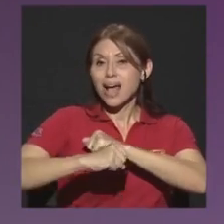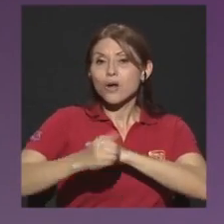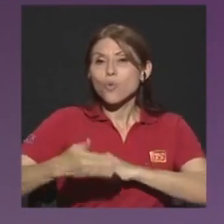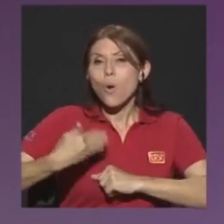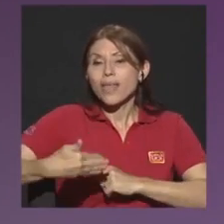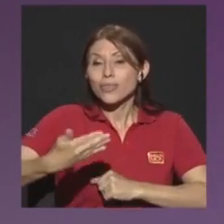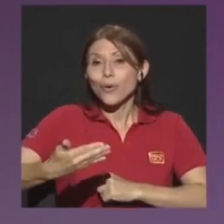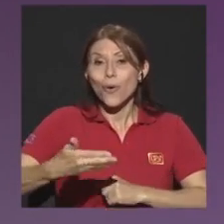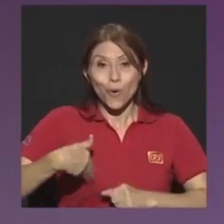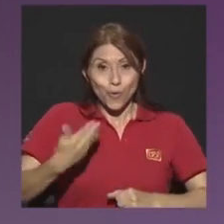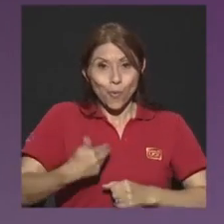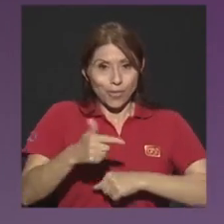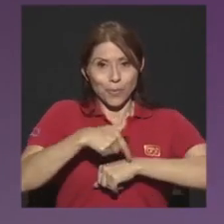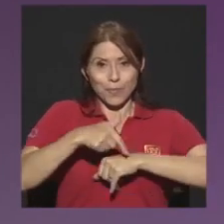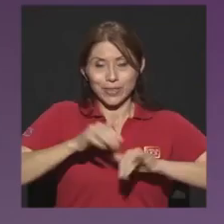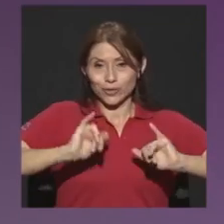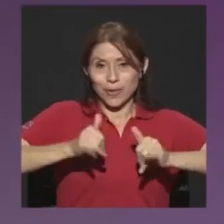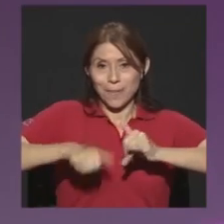los intermedios.